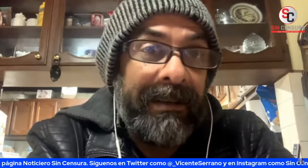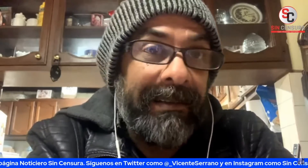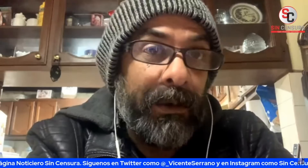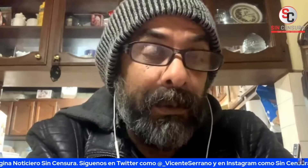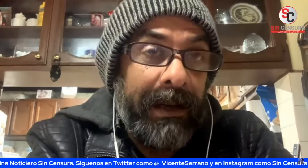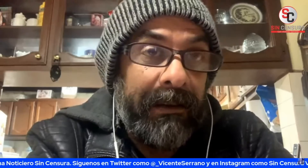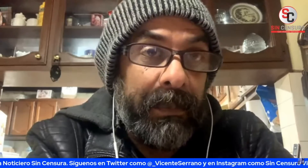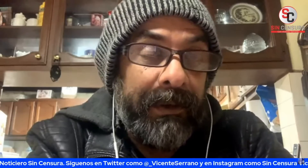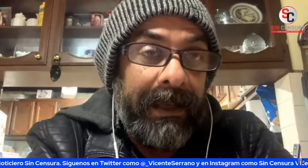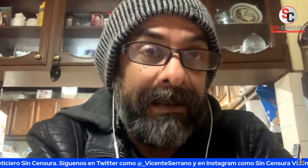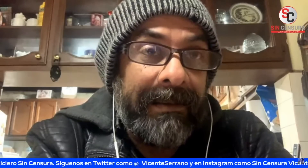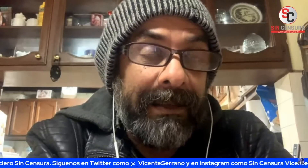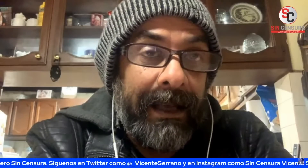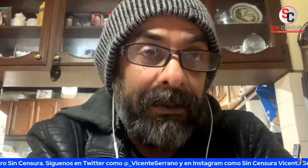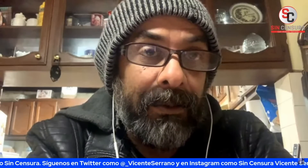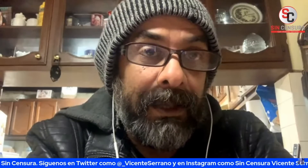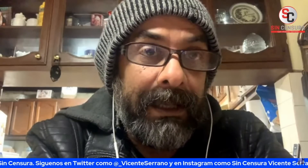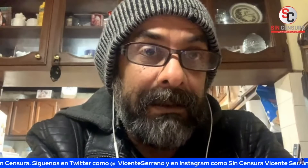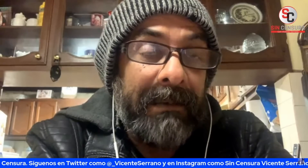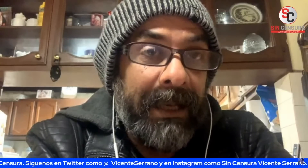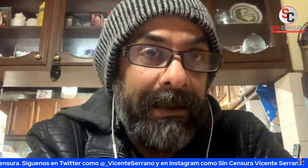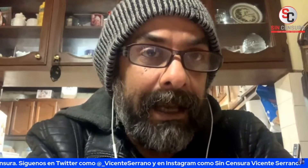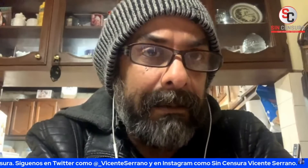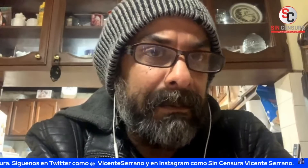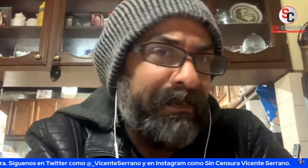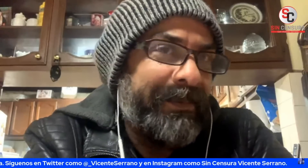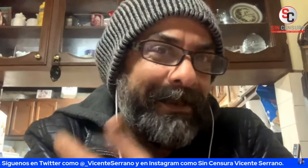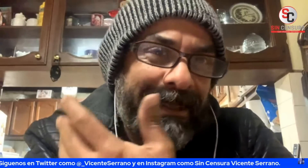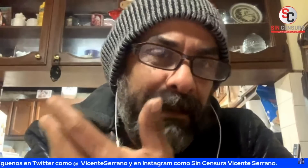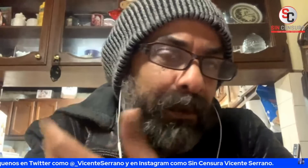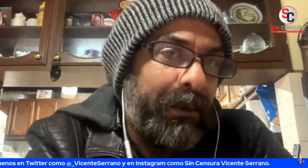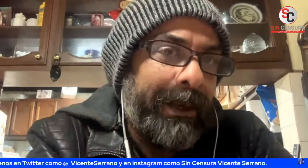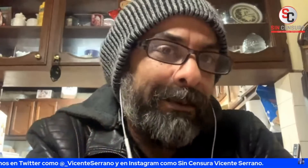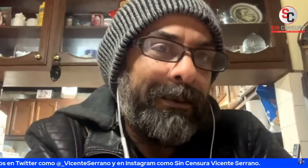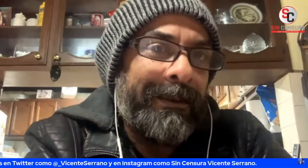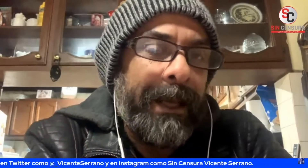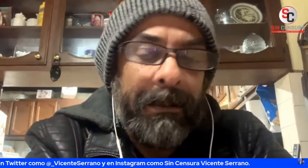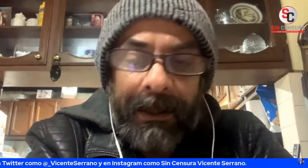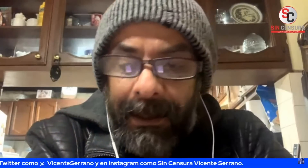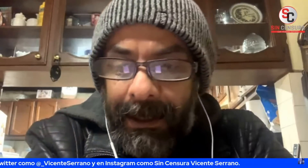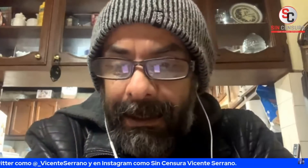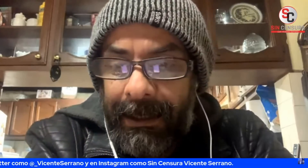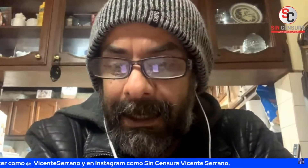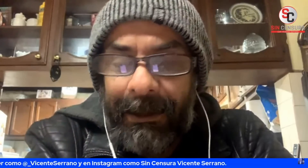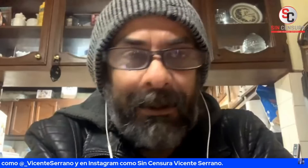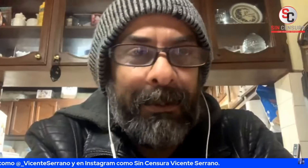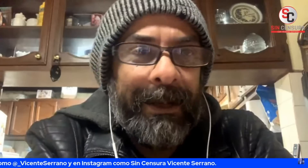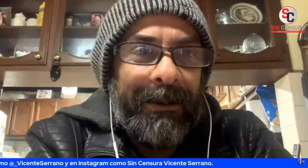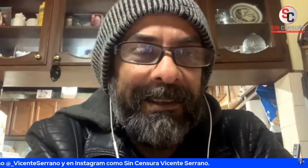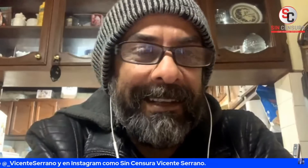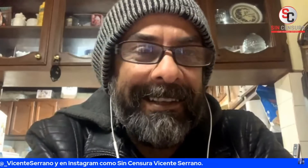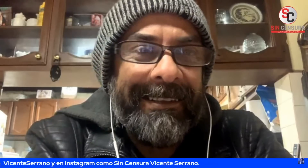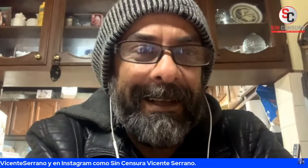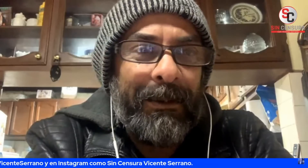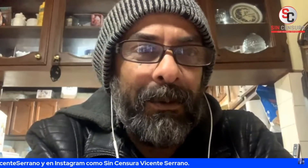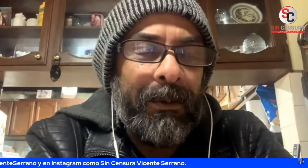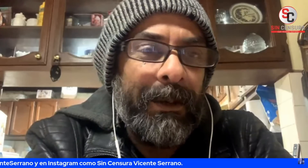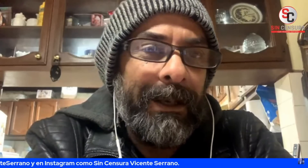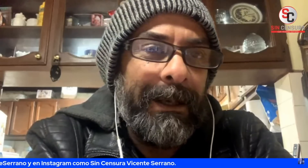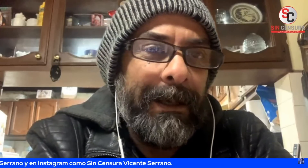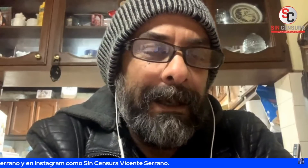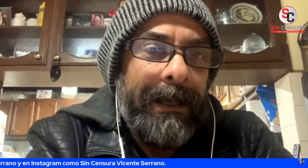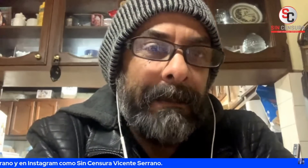puede interpretarse como una respuesta al asesinato del militar. Seamos honestos, o sea, como bien lo decía